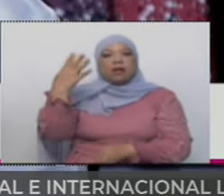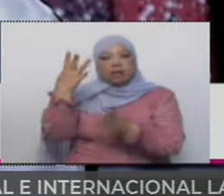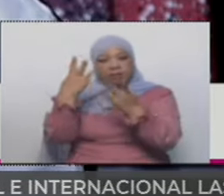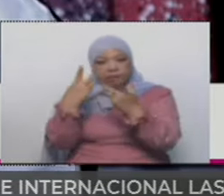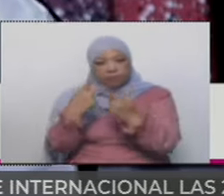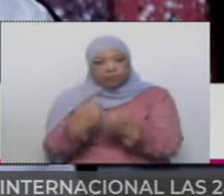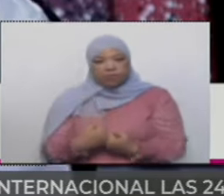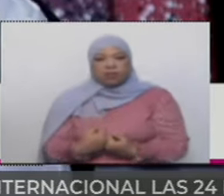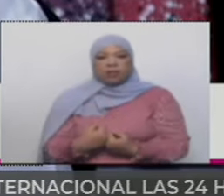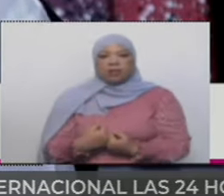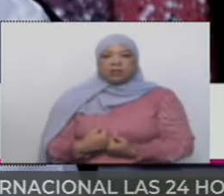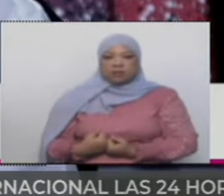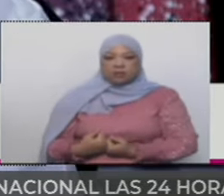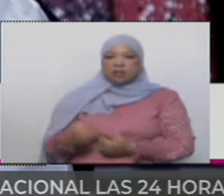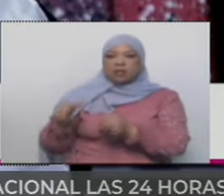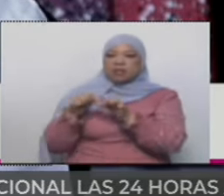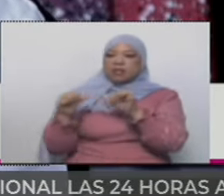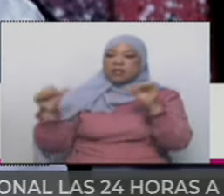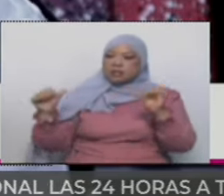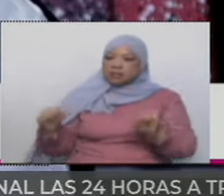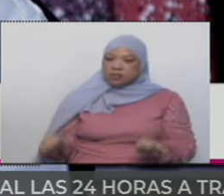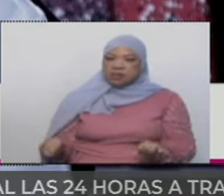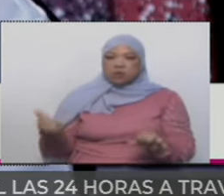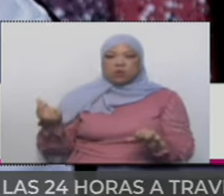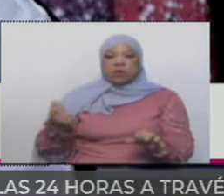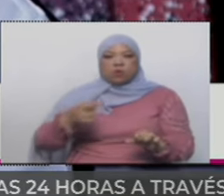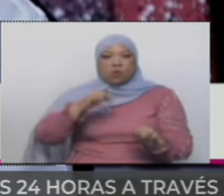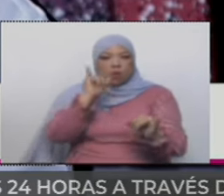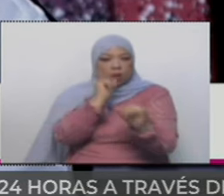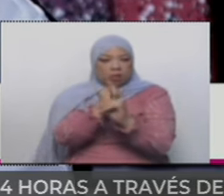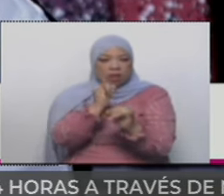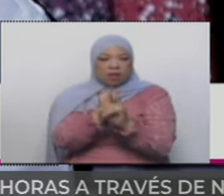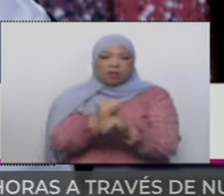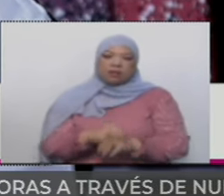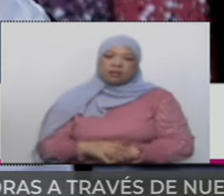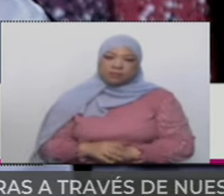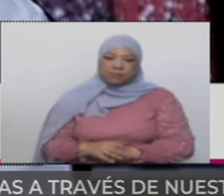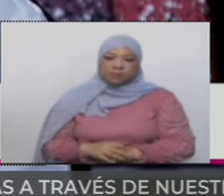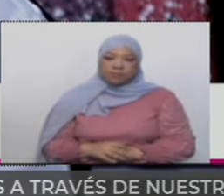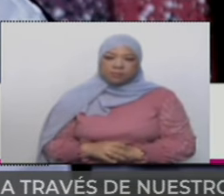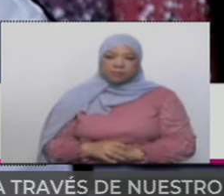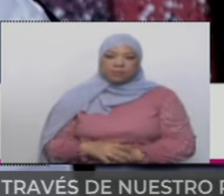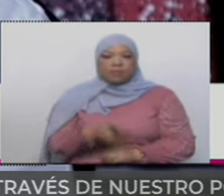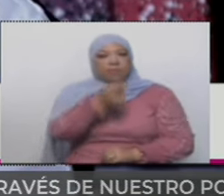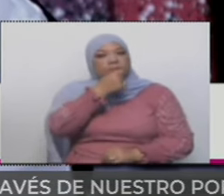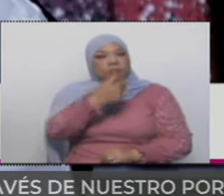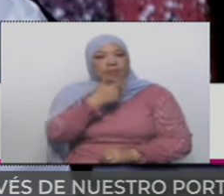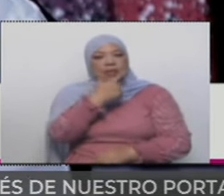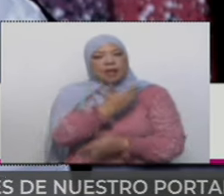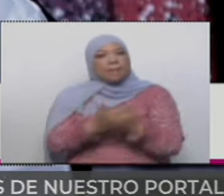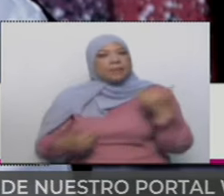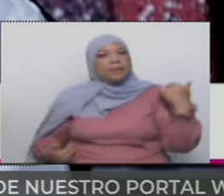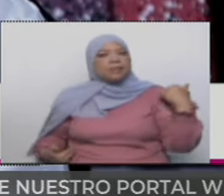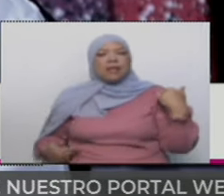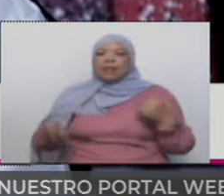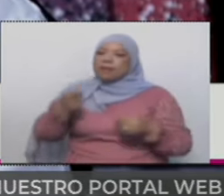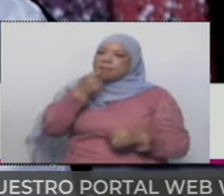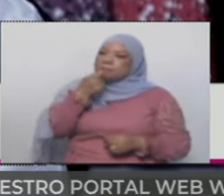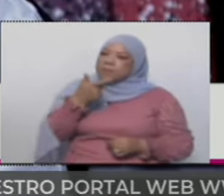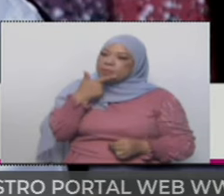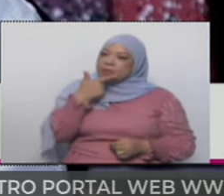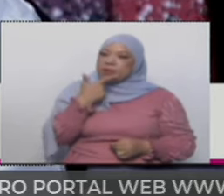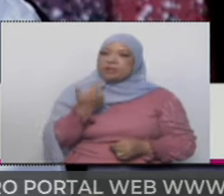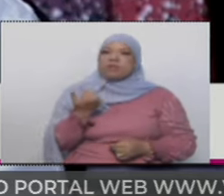de las GPS, sistema de los sistemas por cable, operaciones. Ha sido algo muy bonito, presidente, porque es